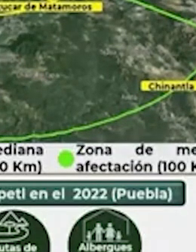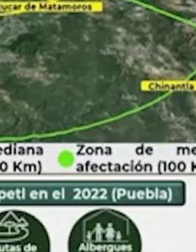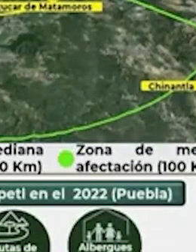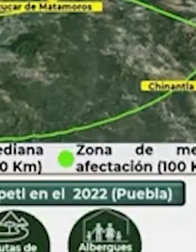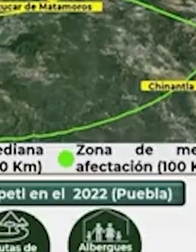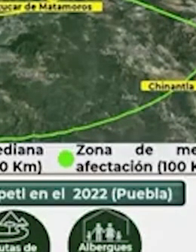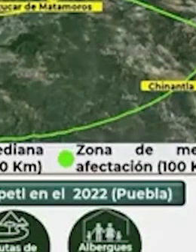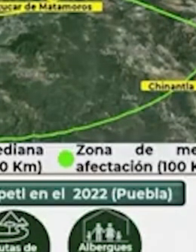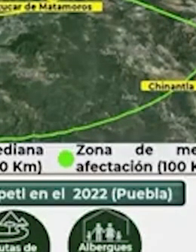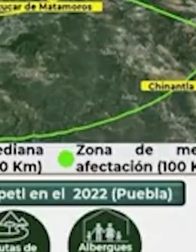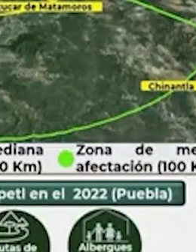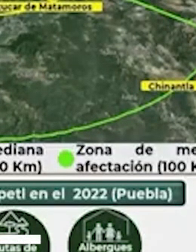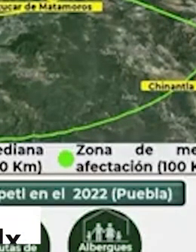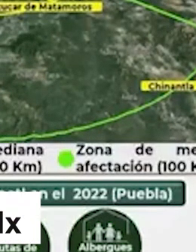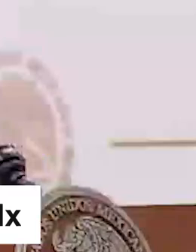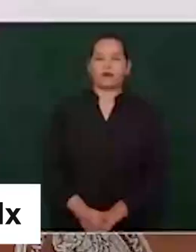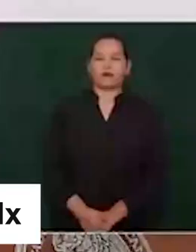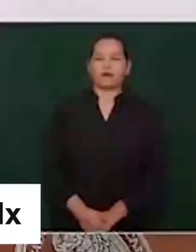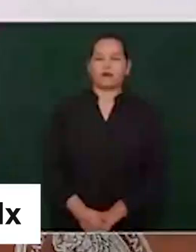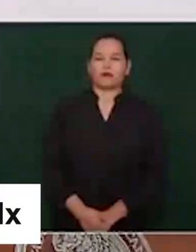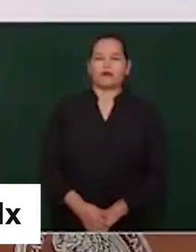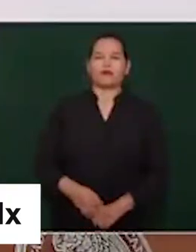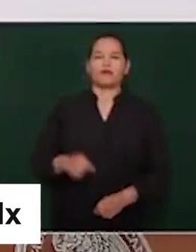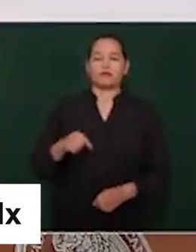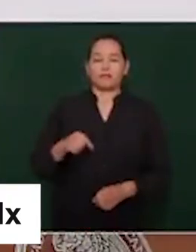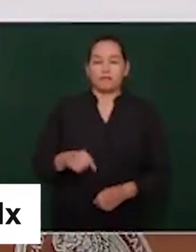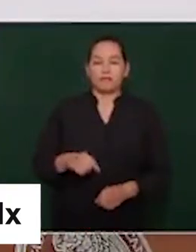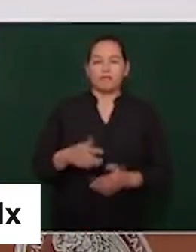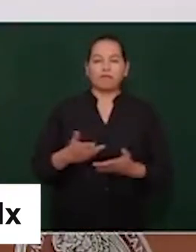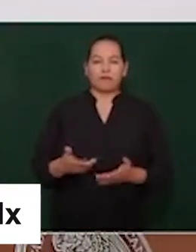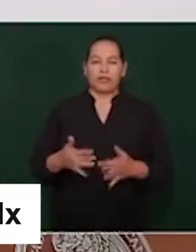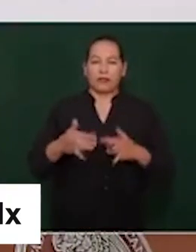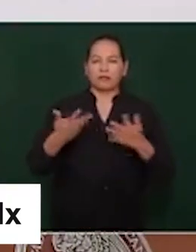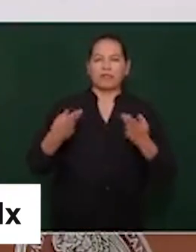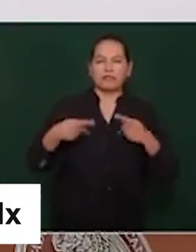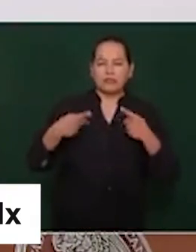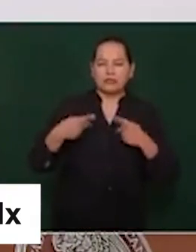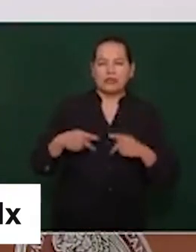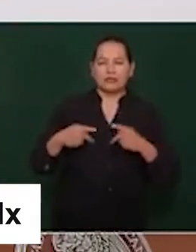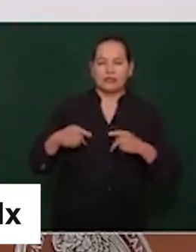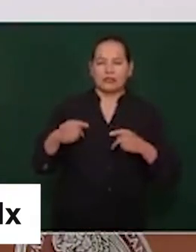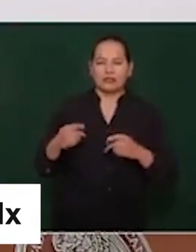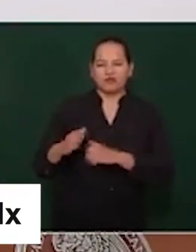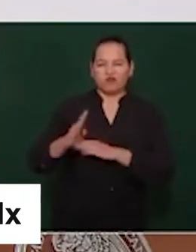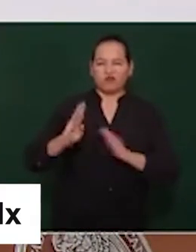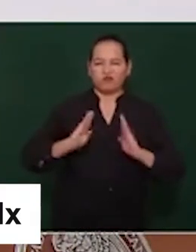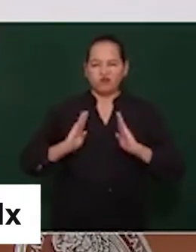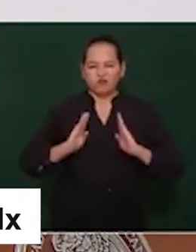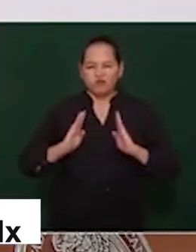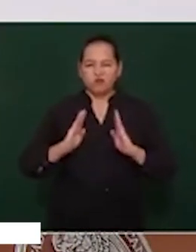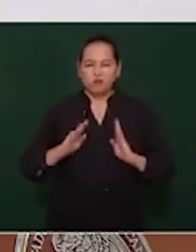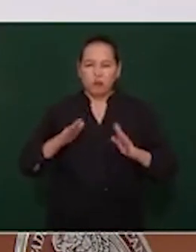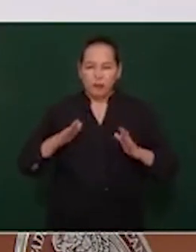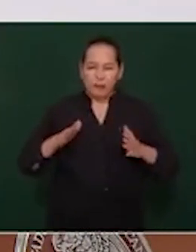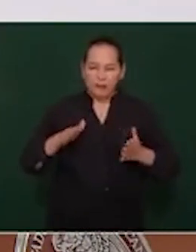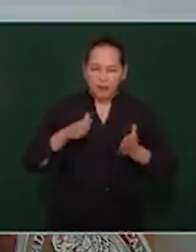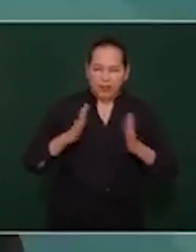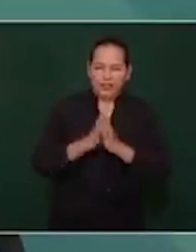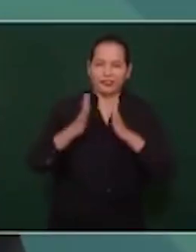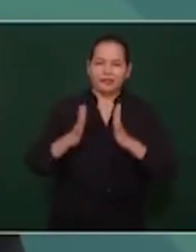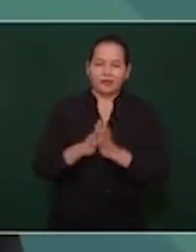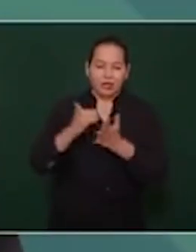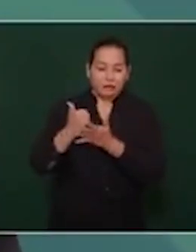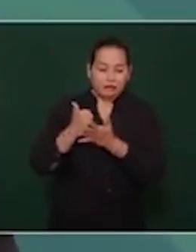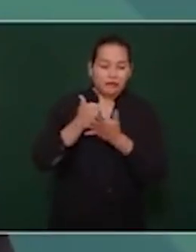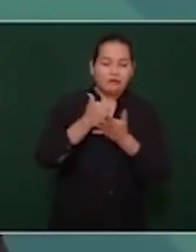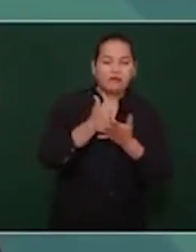poder mantener a las tropas que van a participar en este auxilio, pues con el conocimiento